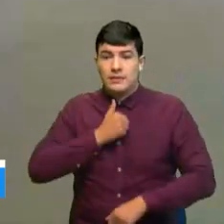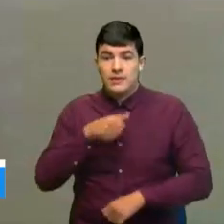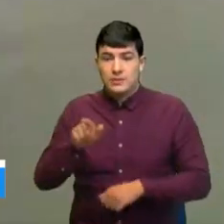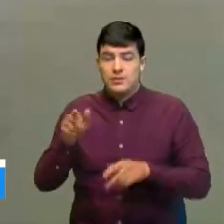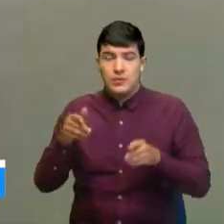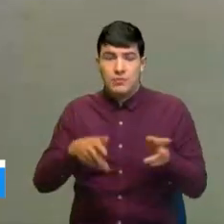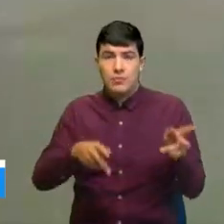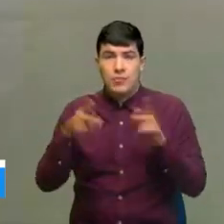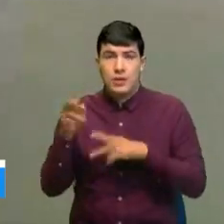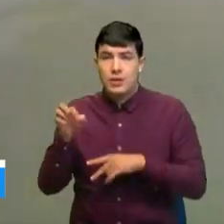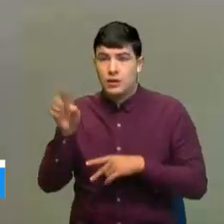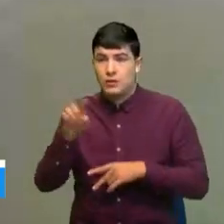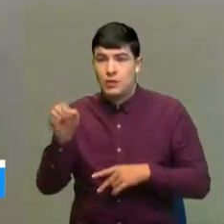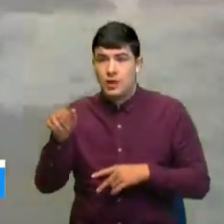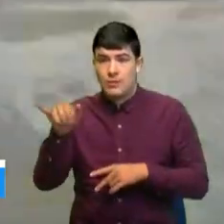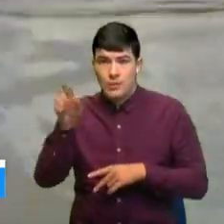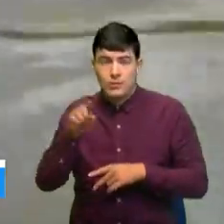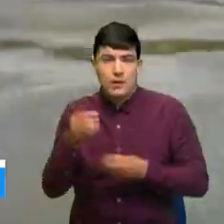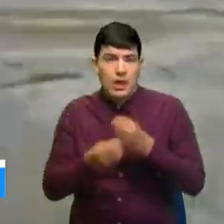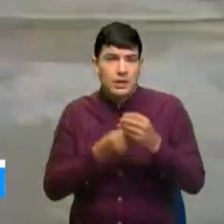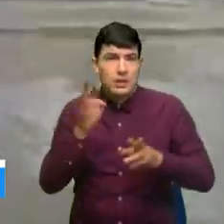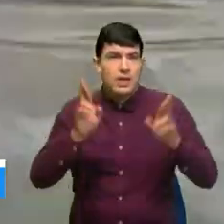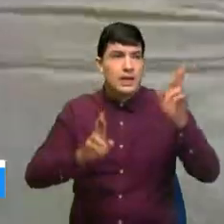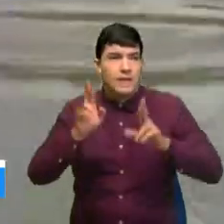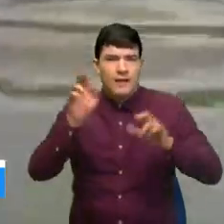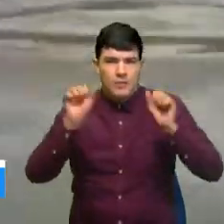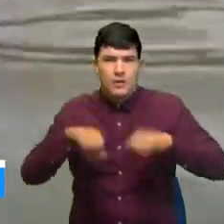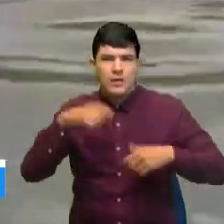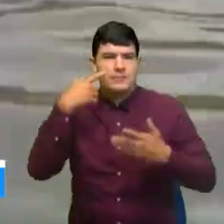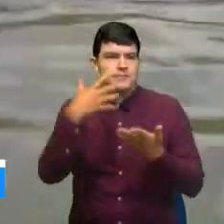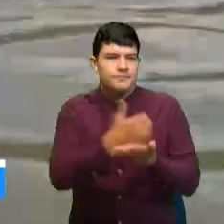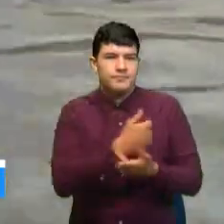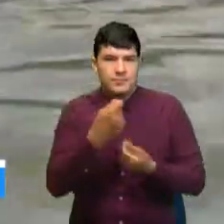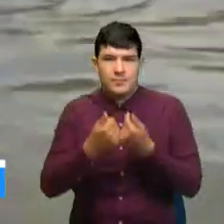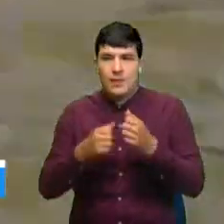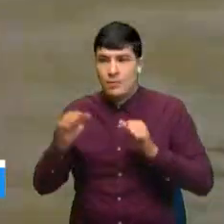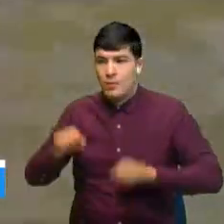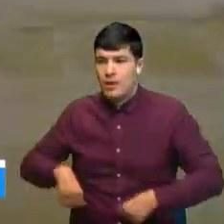planeado 5 con el cual busca recursos para obtener su propia sede